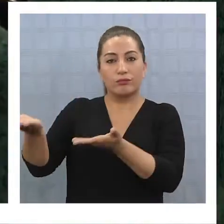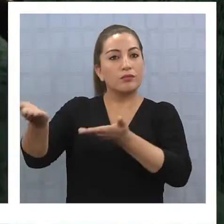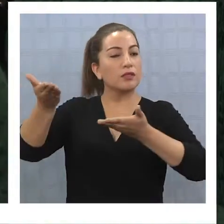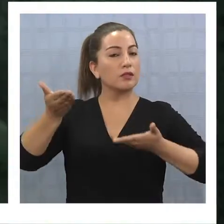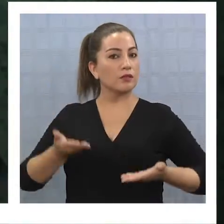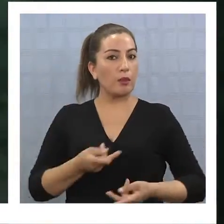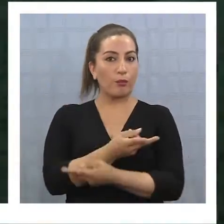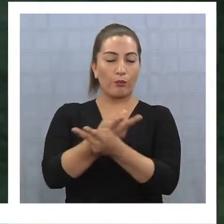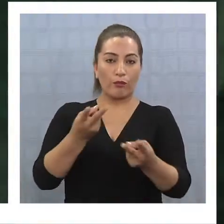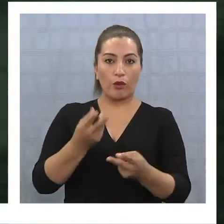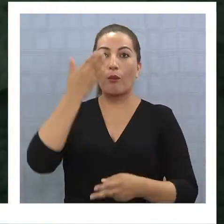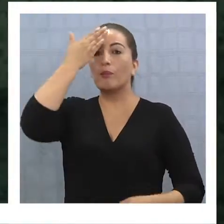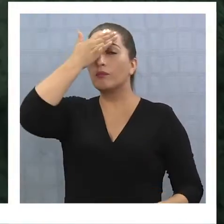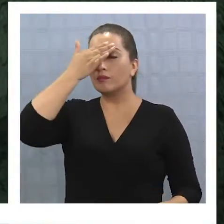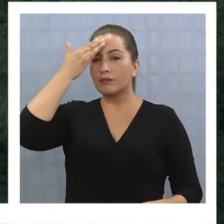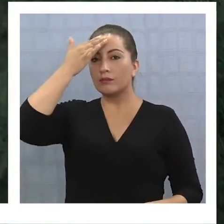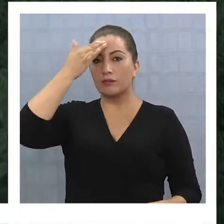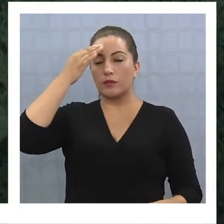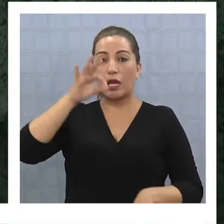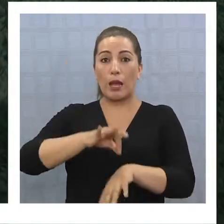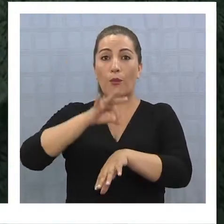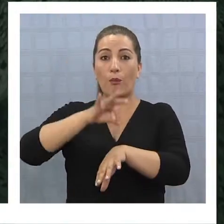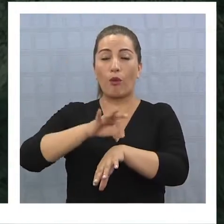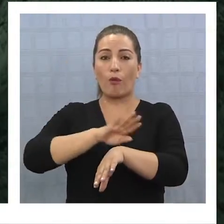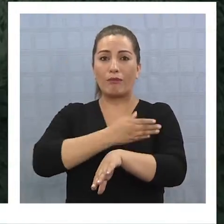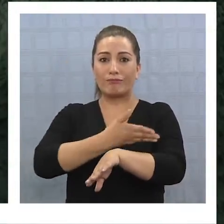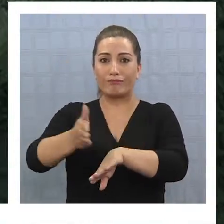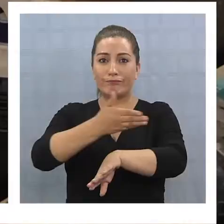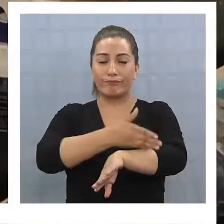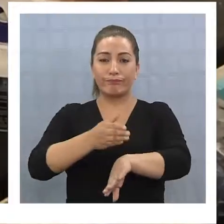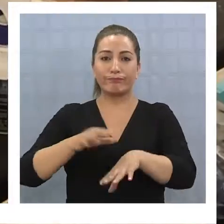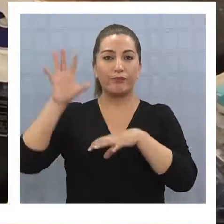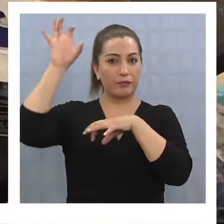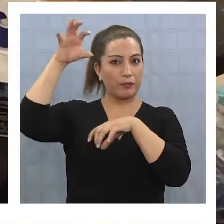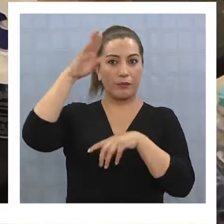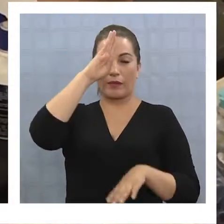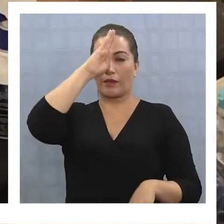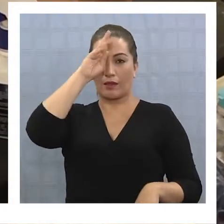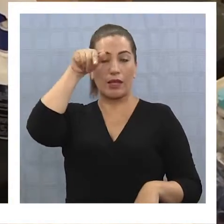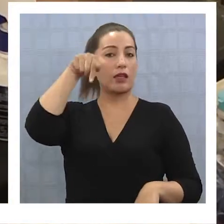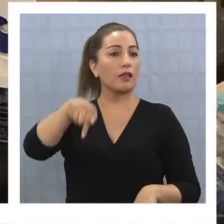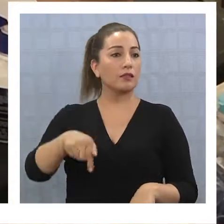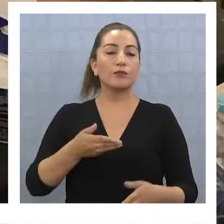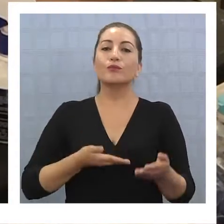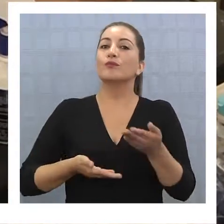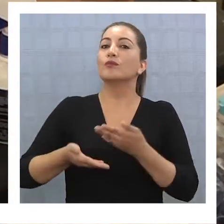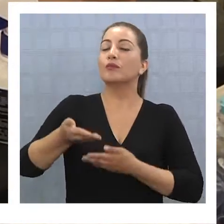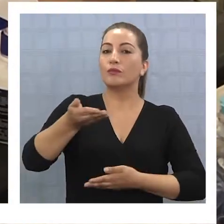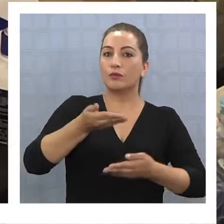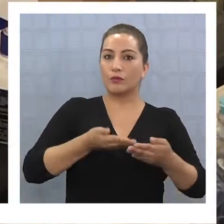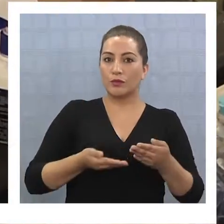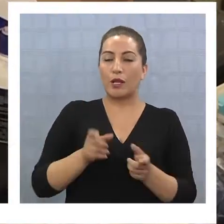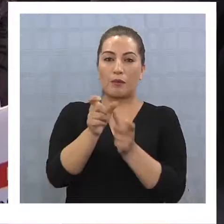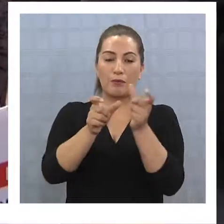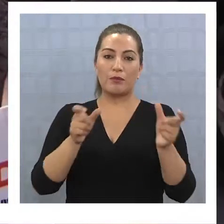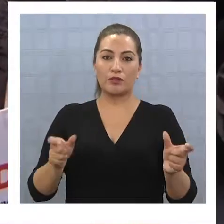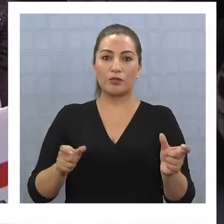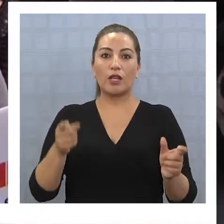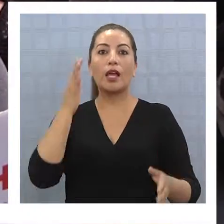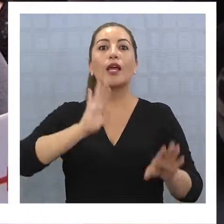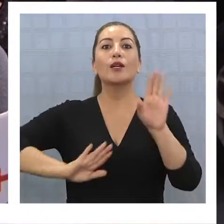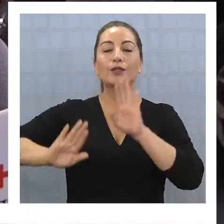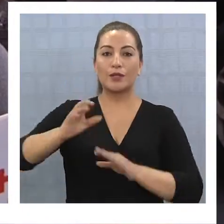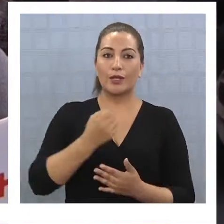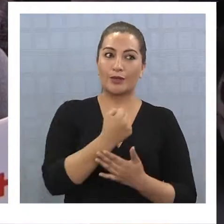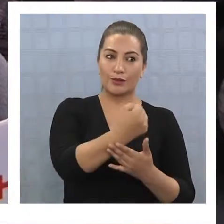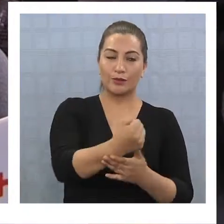destacando la preocupación por eliminar pulgas y garrapatas de las mascotas, materia compartida por animalistas. Rescate